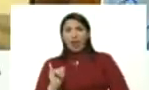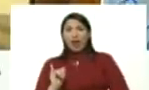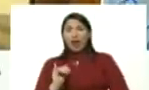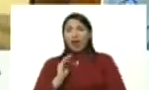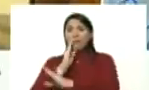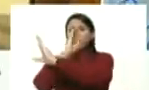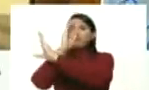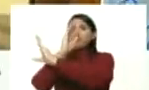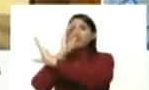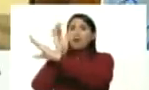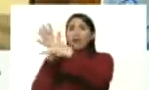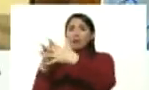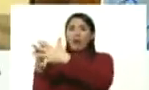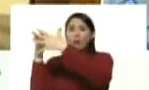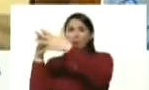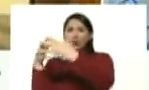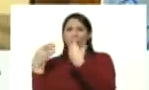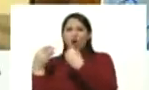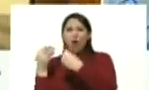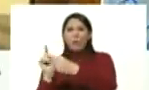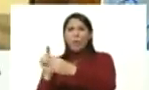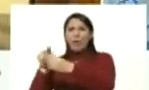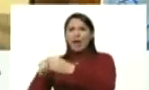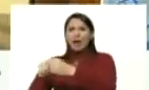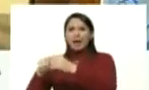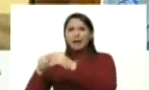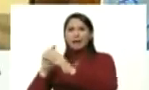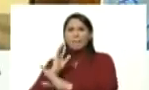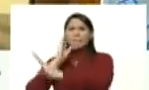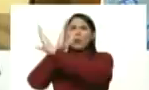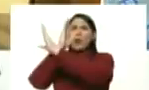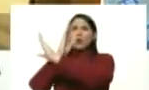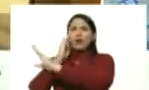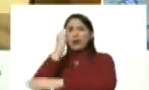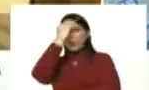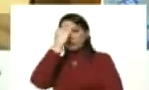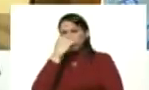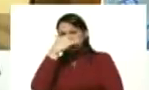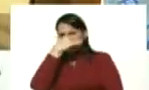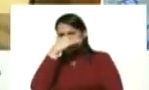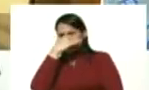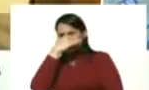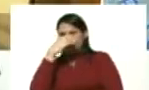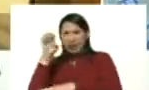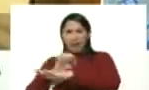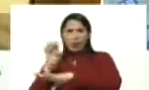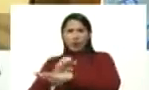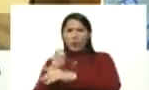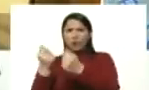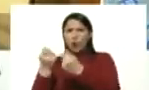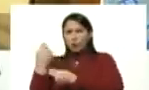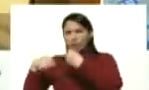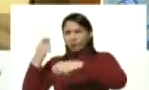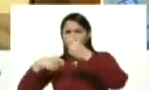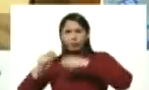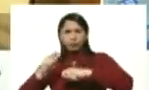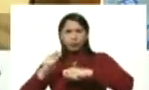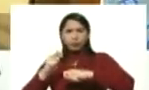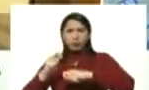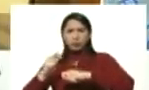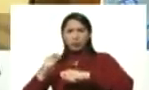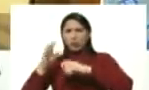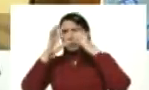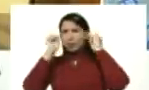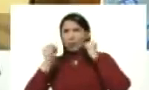los Estados Unidos como parte del bloqueo genocida económico, comercial, financiero y